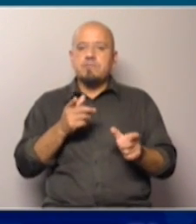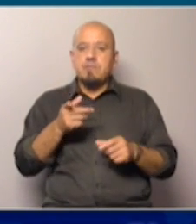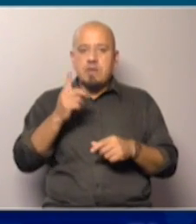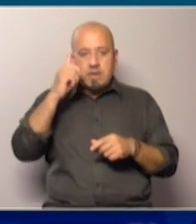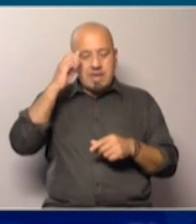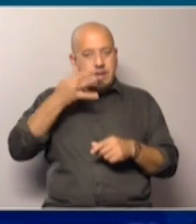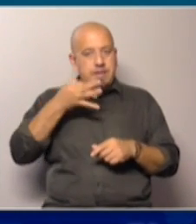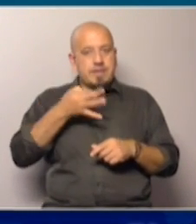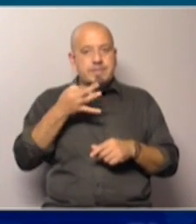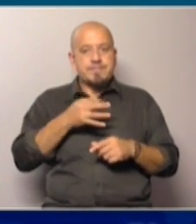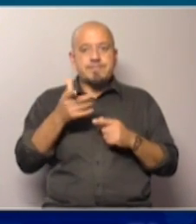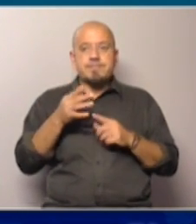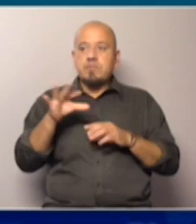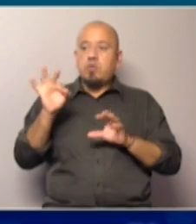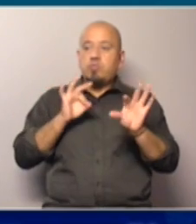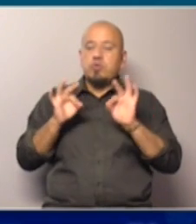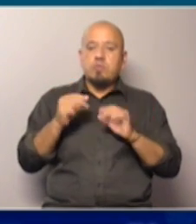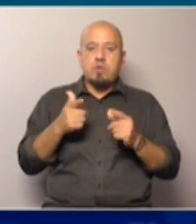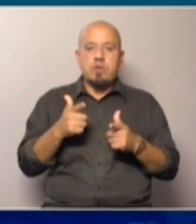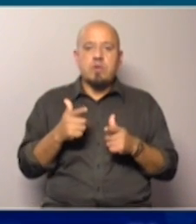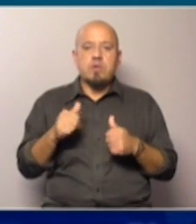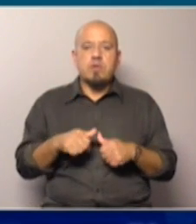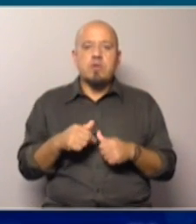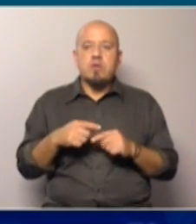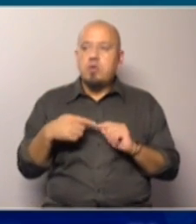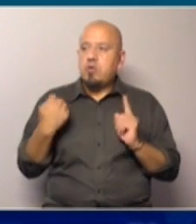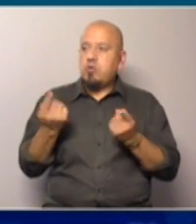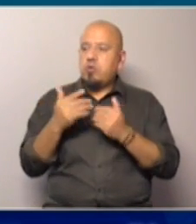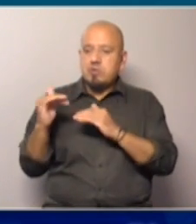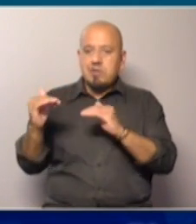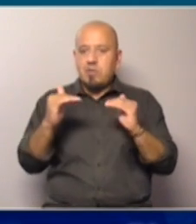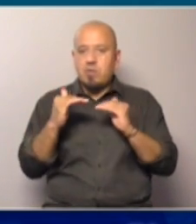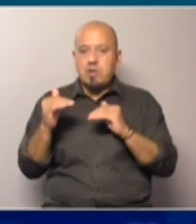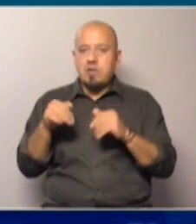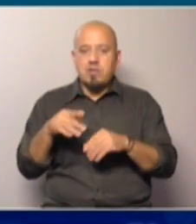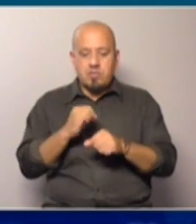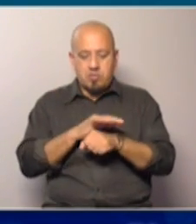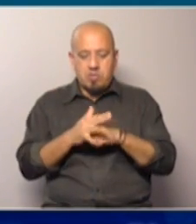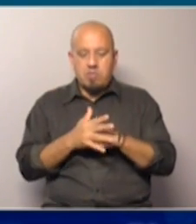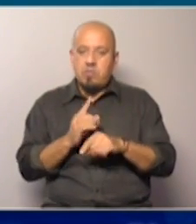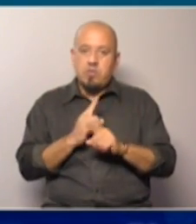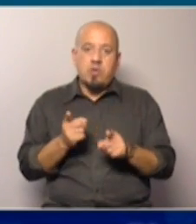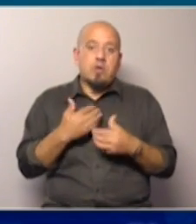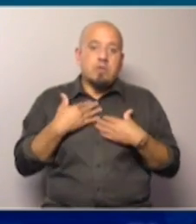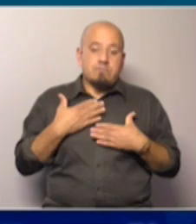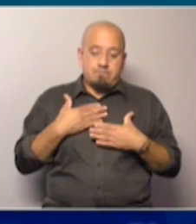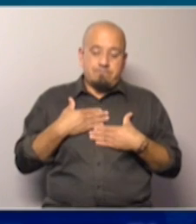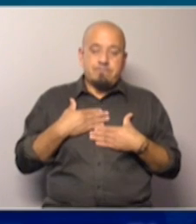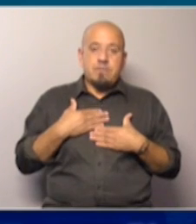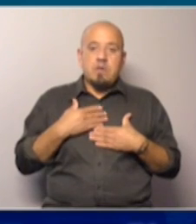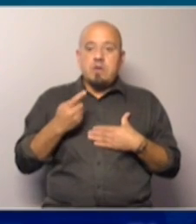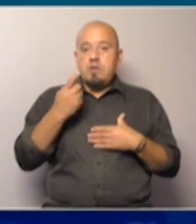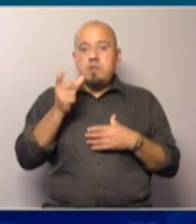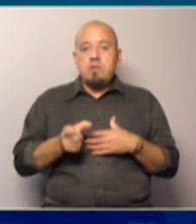realidad las opciones no son tales. A ver, no somos todos iguales frente al COVID-19. Una